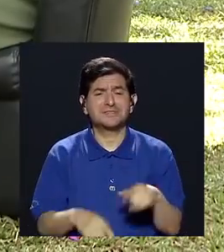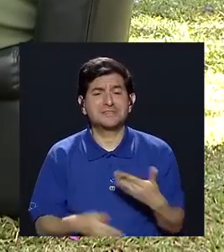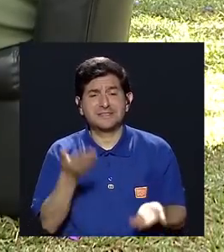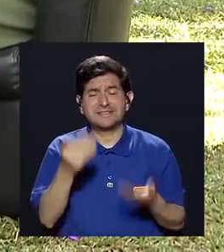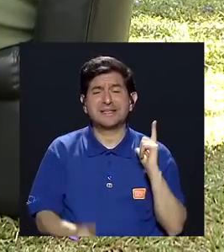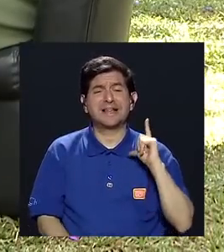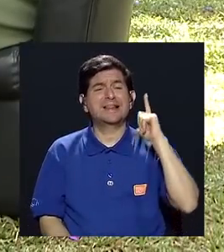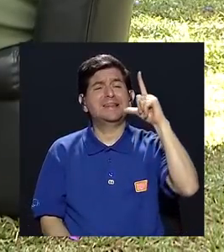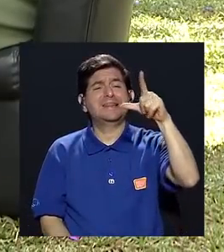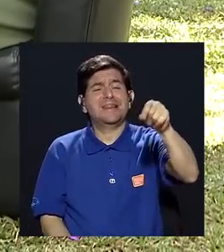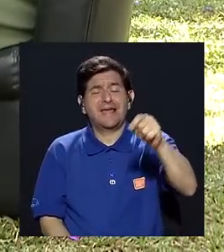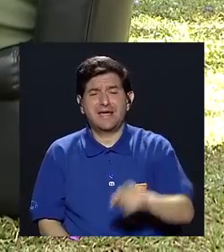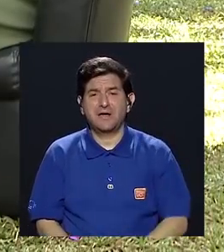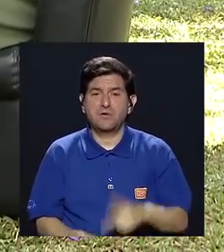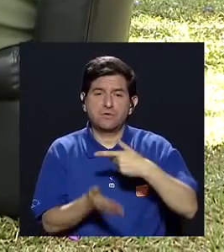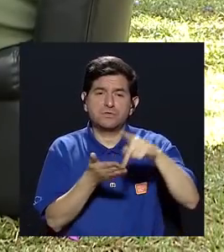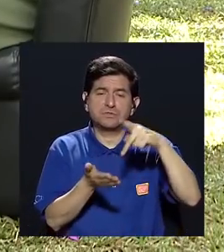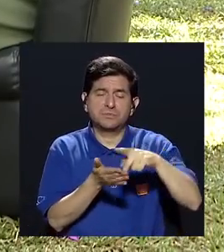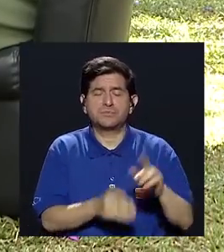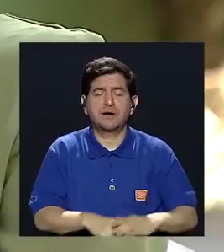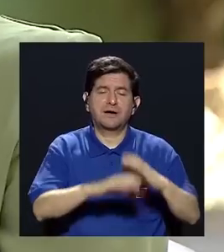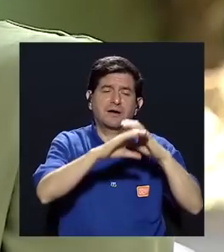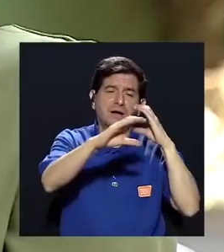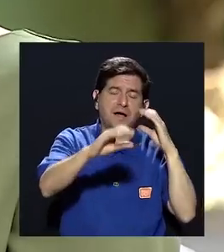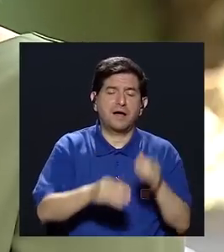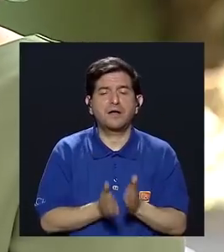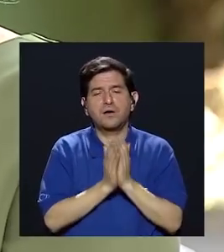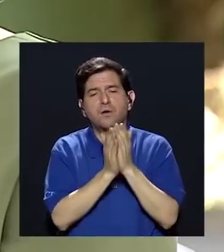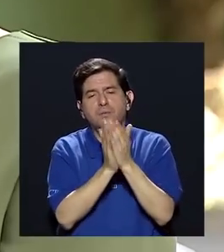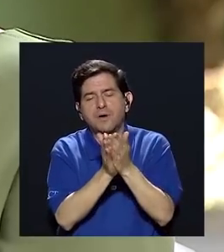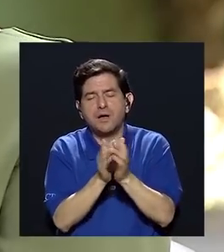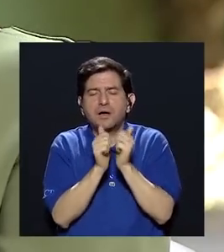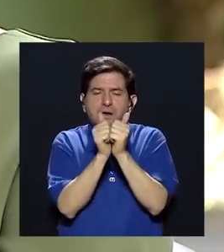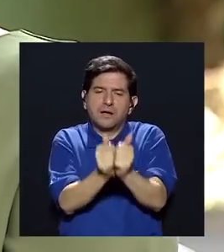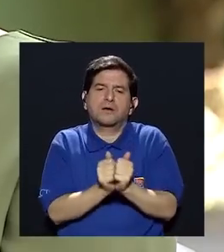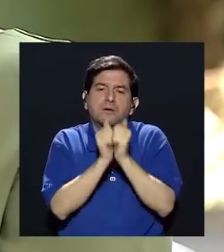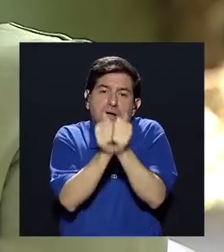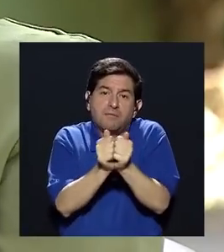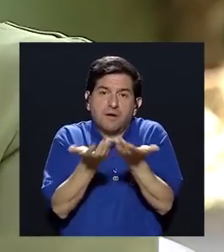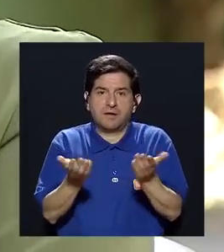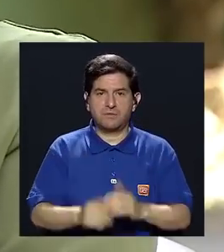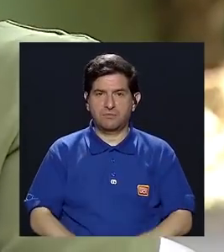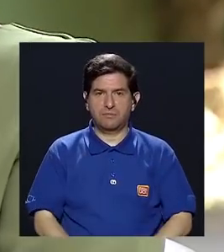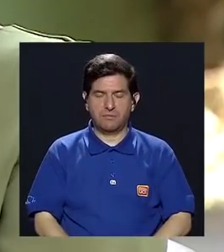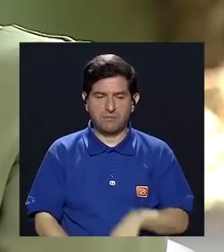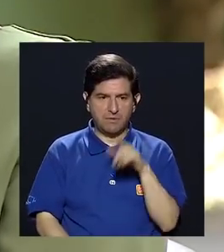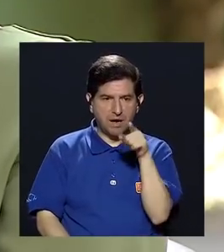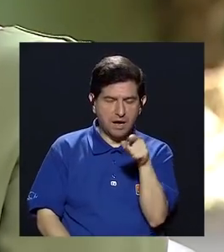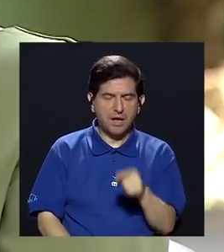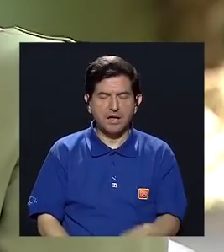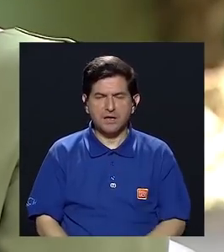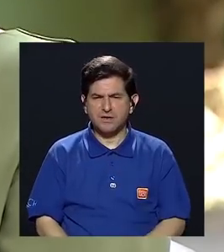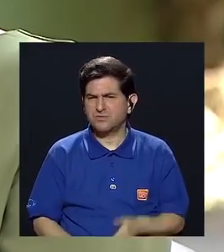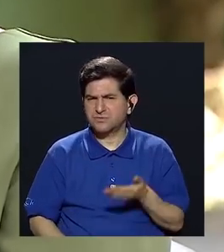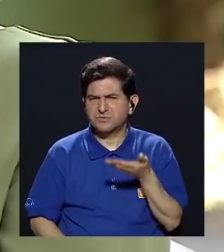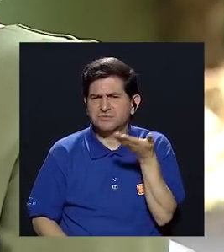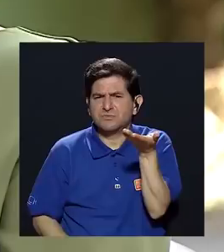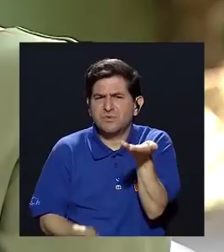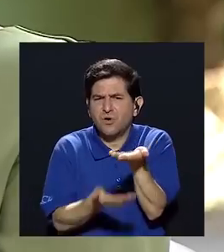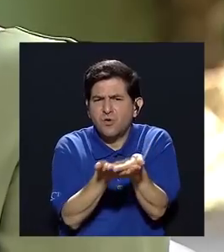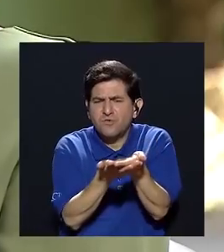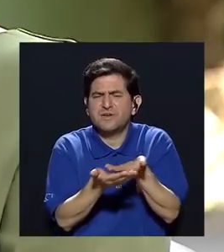las distancias, porque tienen que pagar pasajes, que la lancha, que el caballo, que fue. Entonces a ellos lo que les ofrecemos